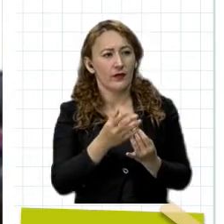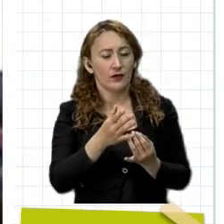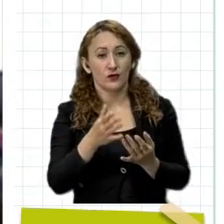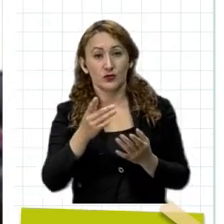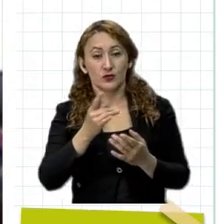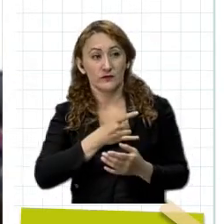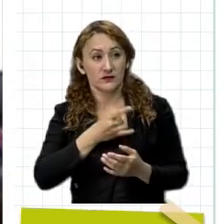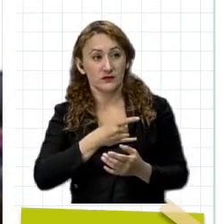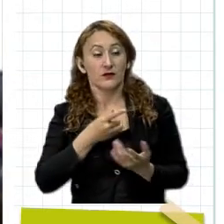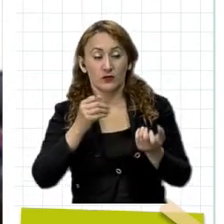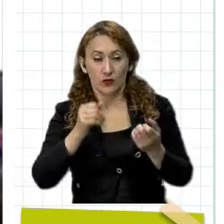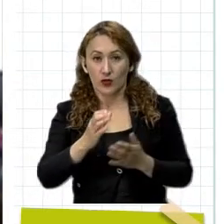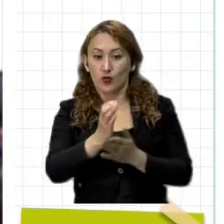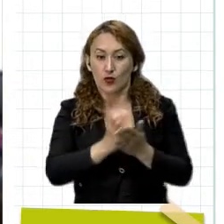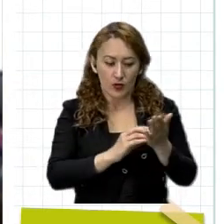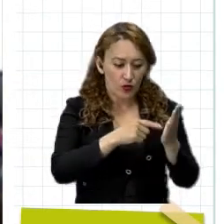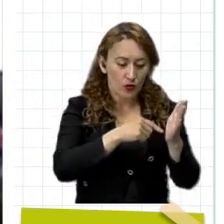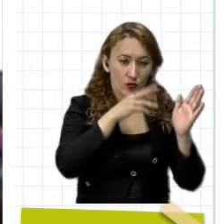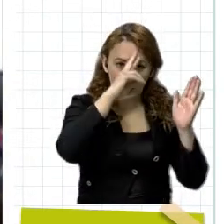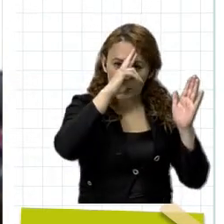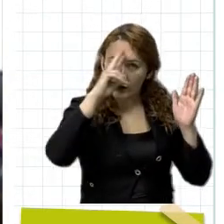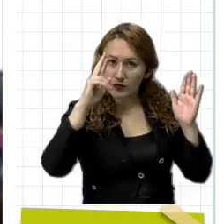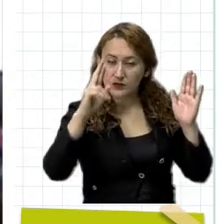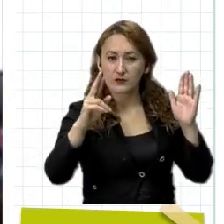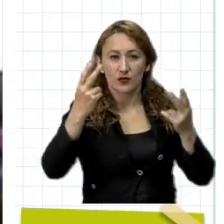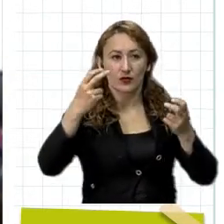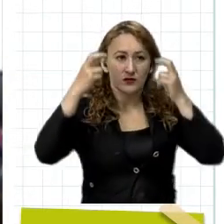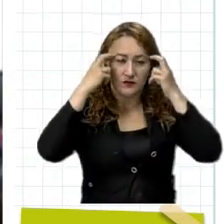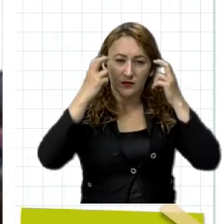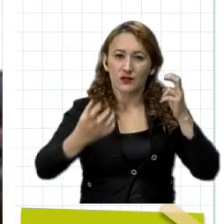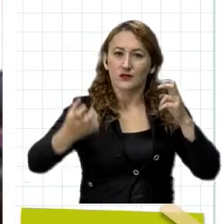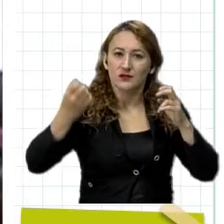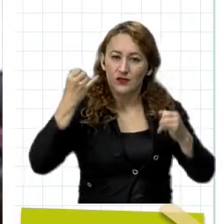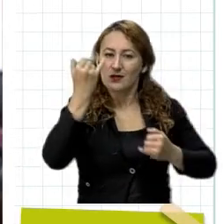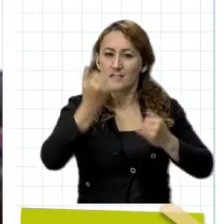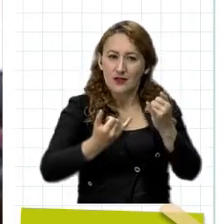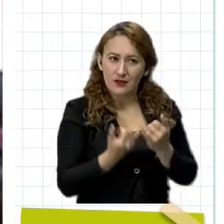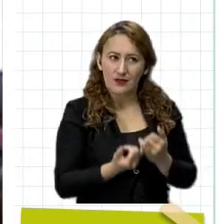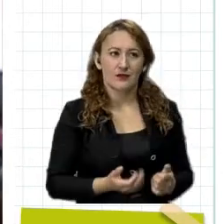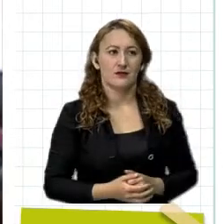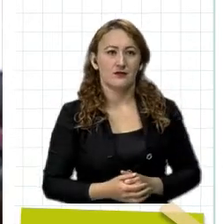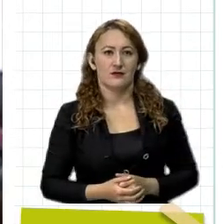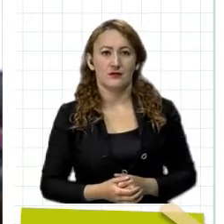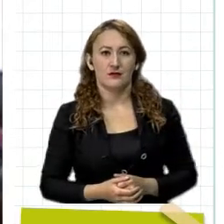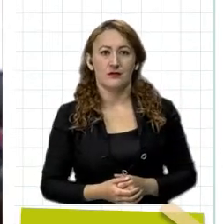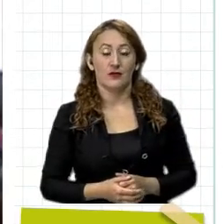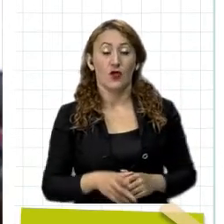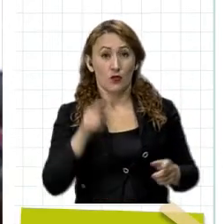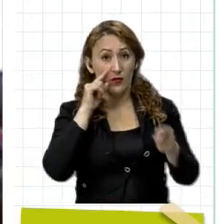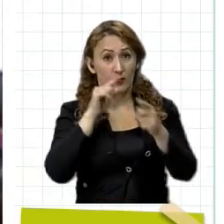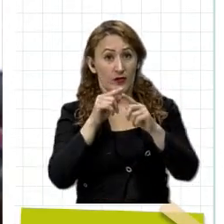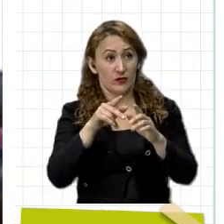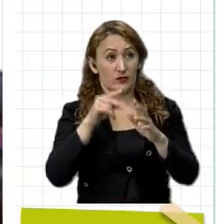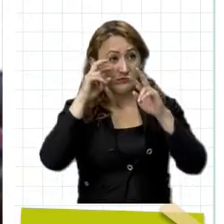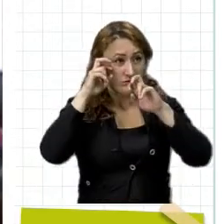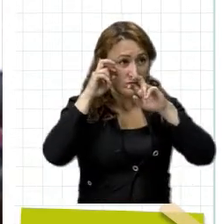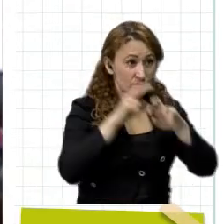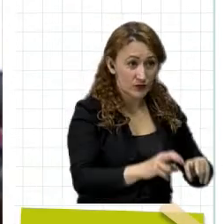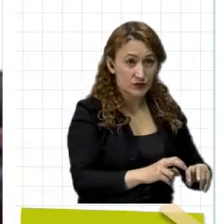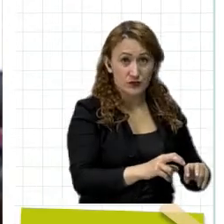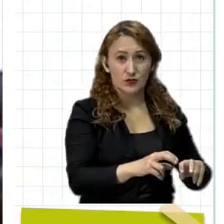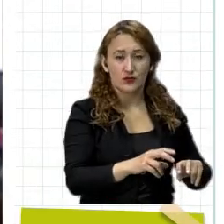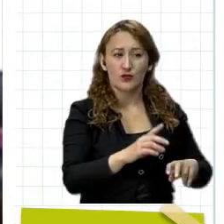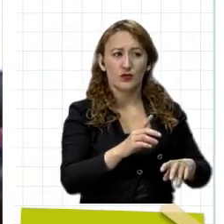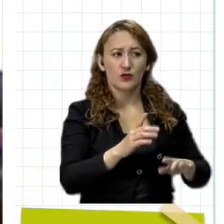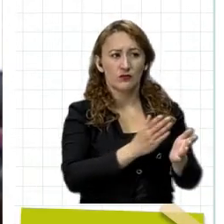currículos reconocimiento a sus conocimientos e historia e identidad, no solo como objeto de estudio de las disciplinas, sino